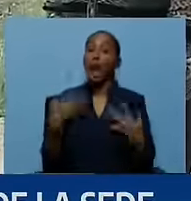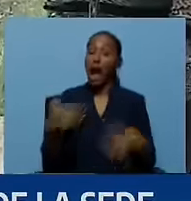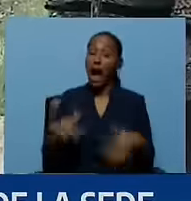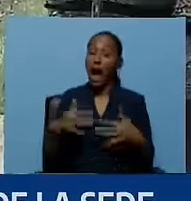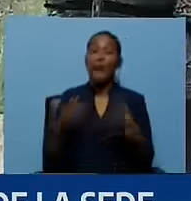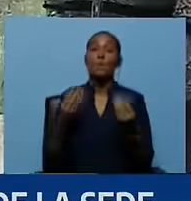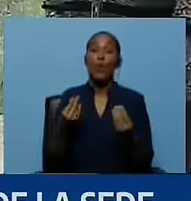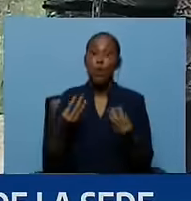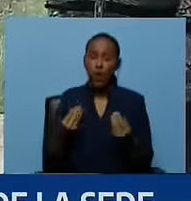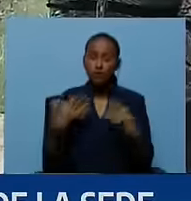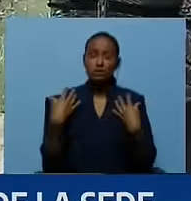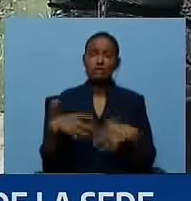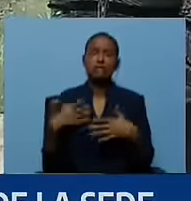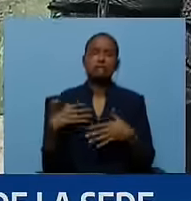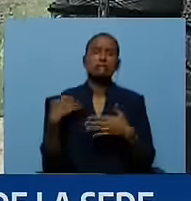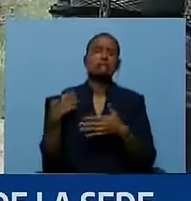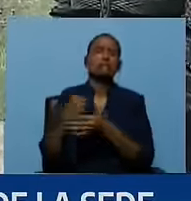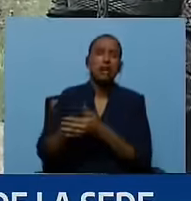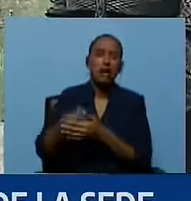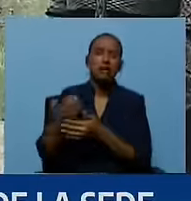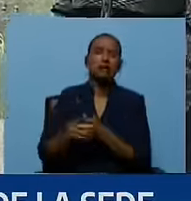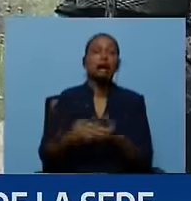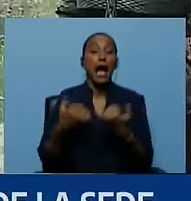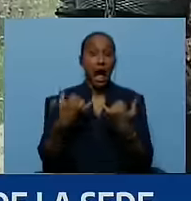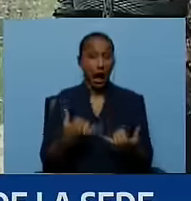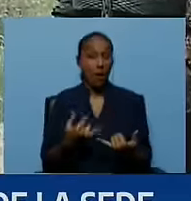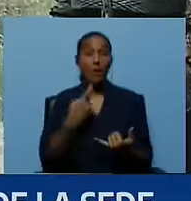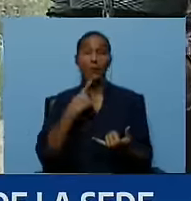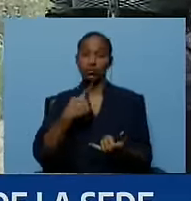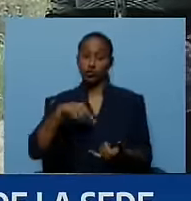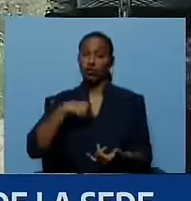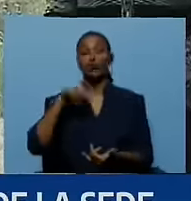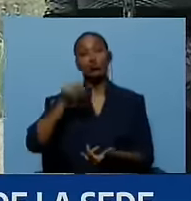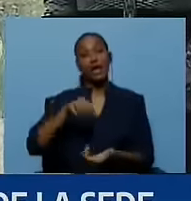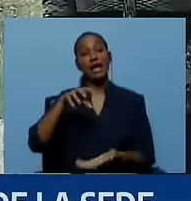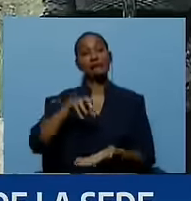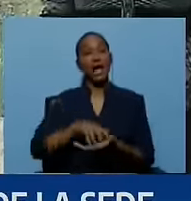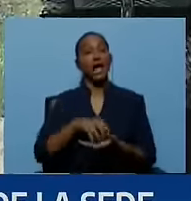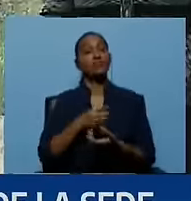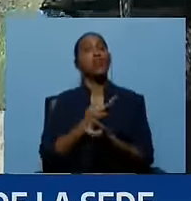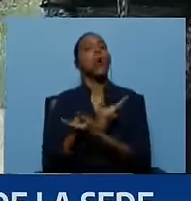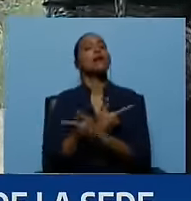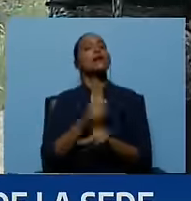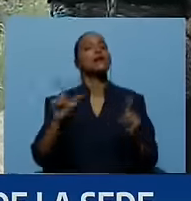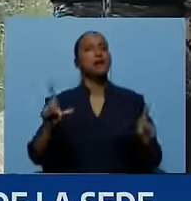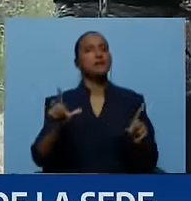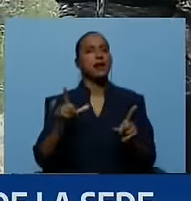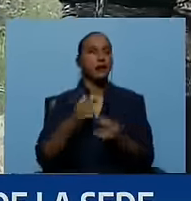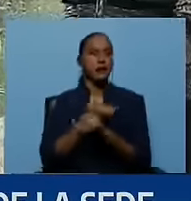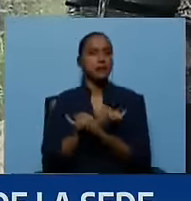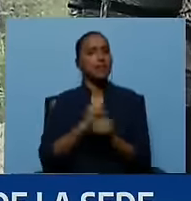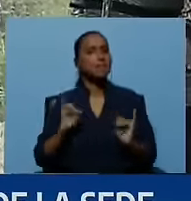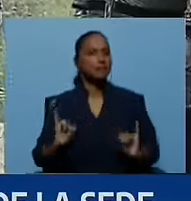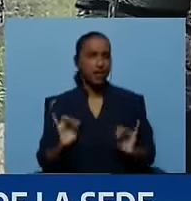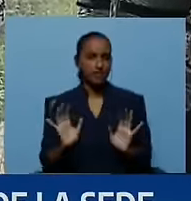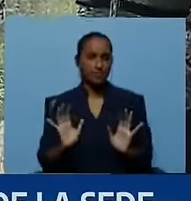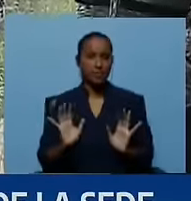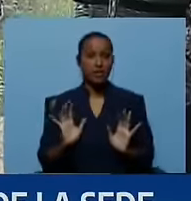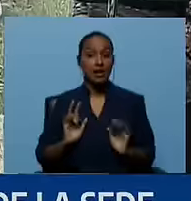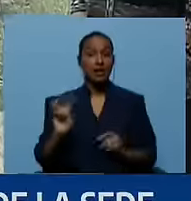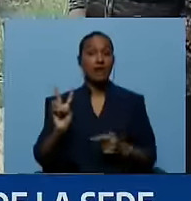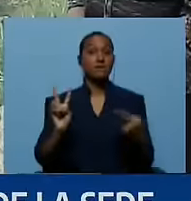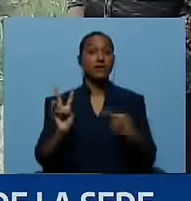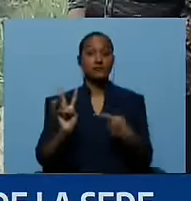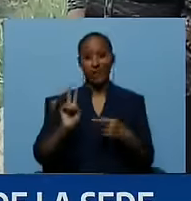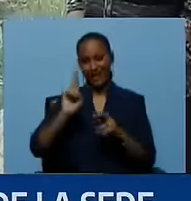Costó. Ahora es que hoy podemos decir que tenemos un Estado libre e independiente, que tenemos un país libre e independiente y que Venezuela es respetada